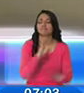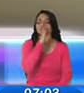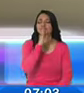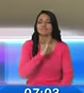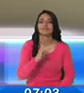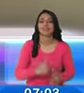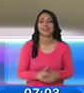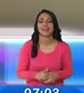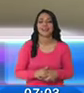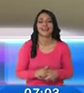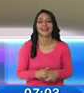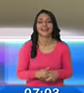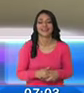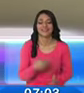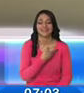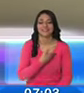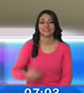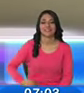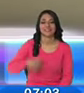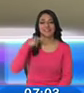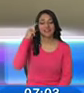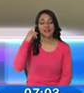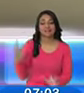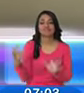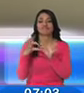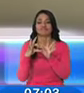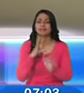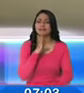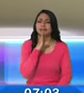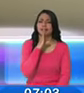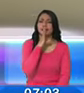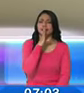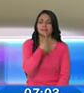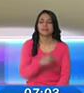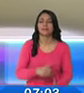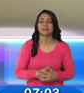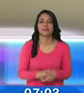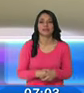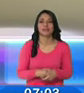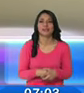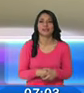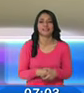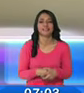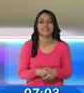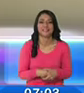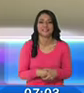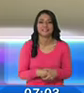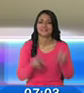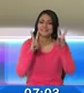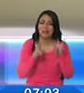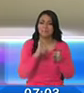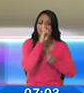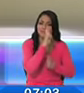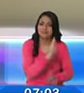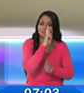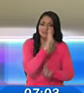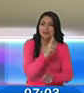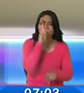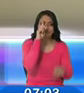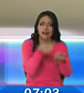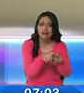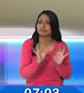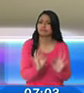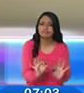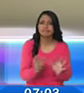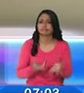La relación con el presidente de la República ha sido siempre, desde el inicio y hasta el final, una relación de mutuo respeto, de mutua